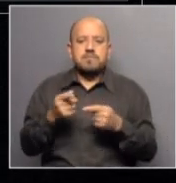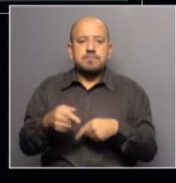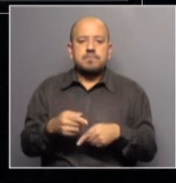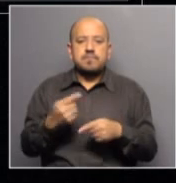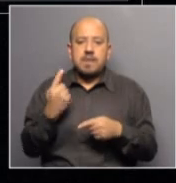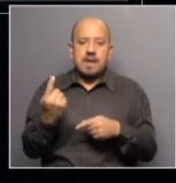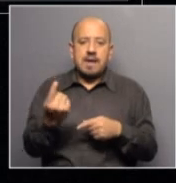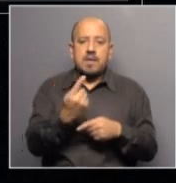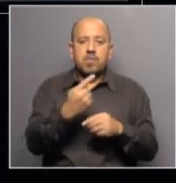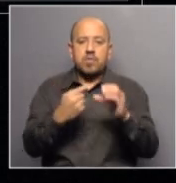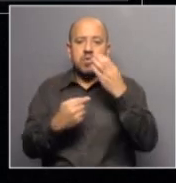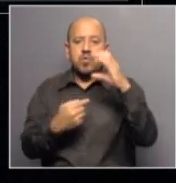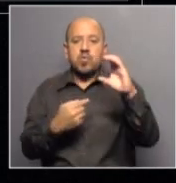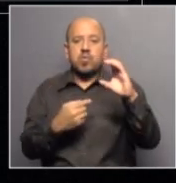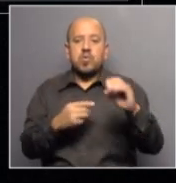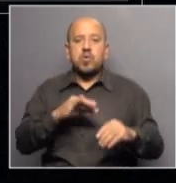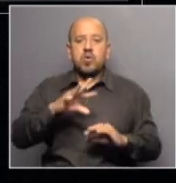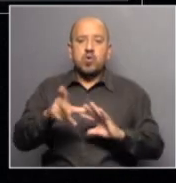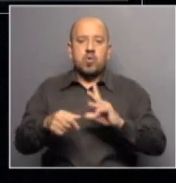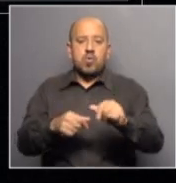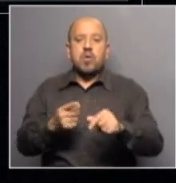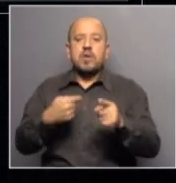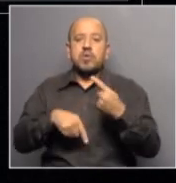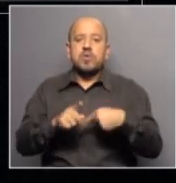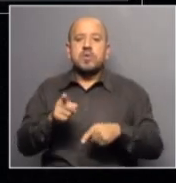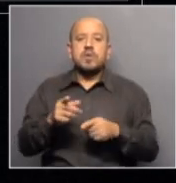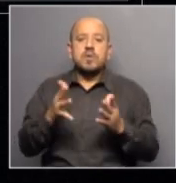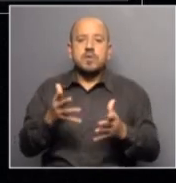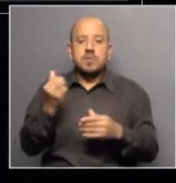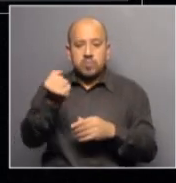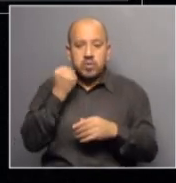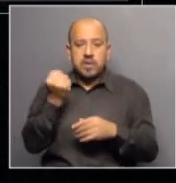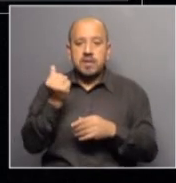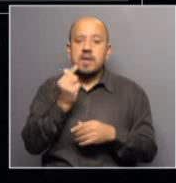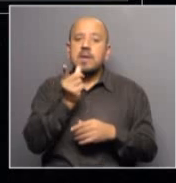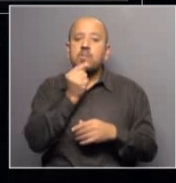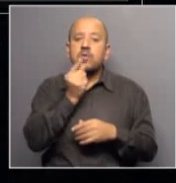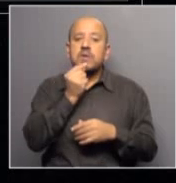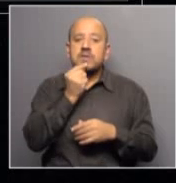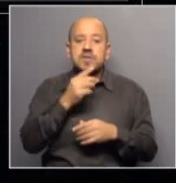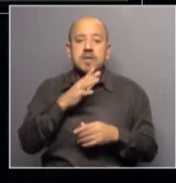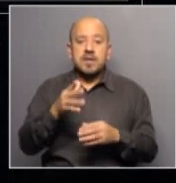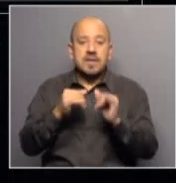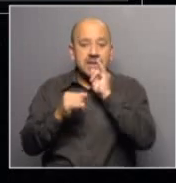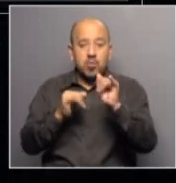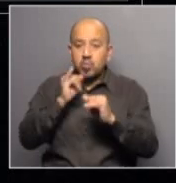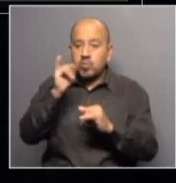cada uno de los clubes a través de sus robos. Entonces, un camino importante es que la policía realmente se tome en serio las denuncias que están haciendo los